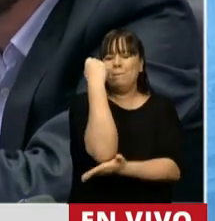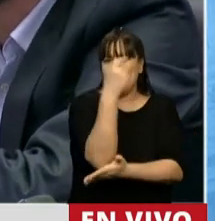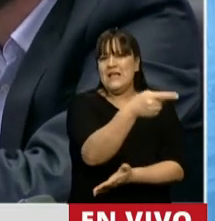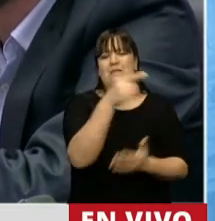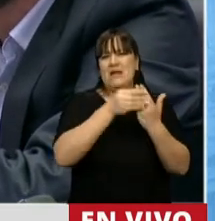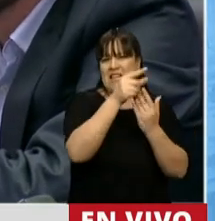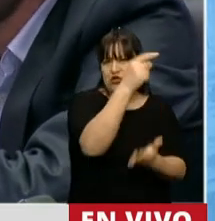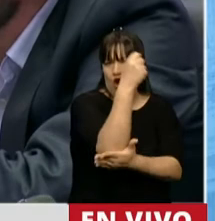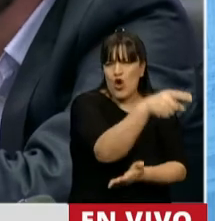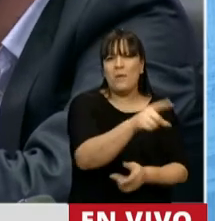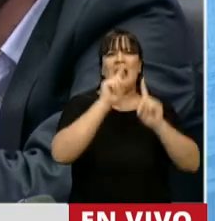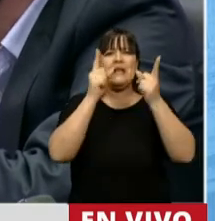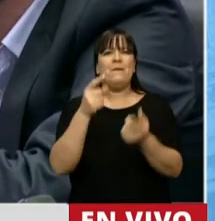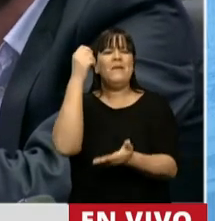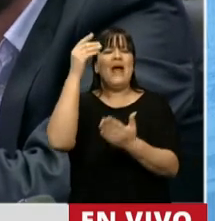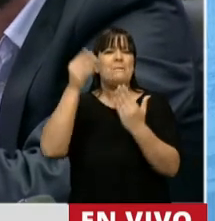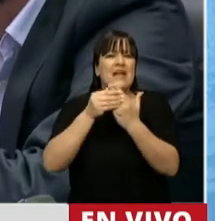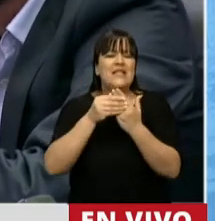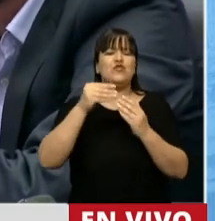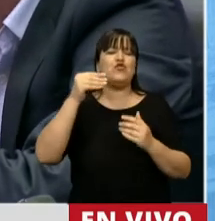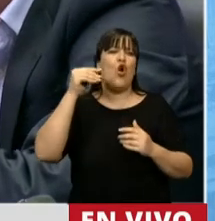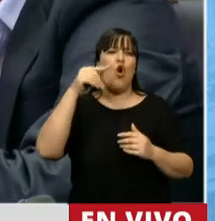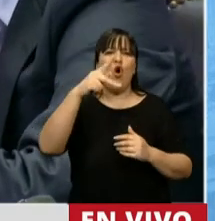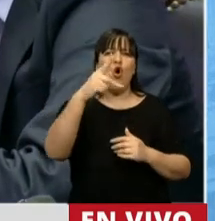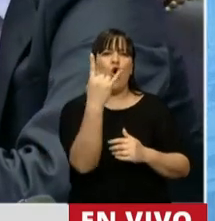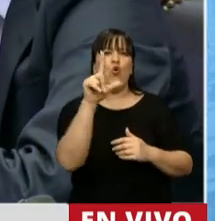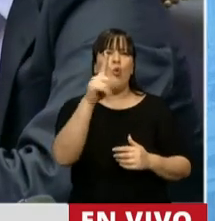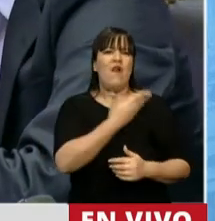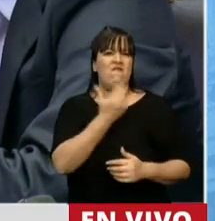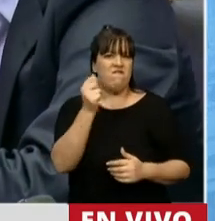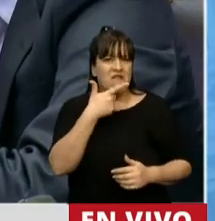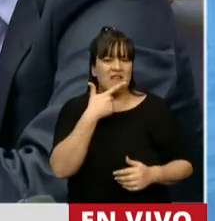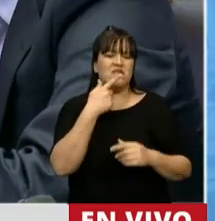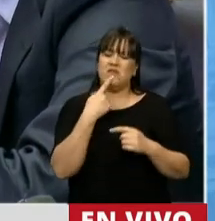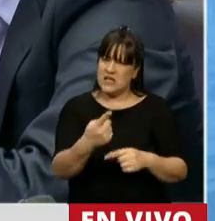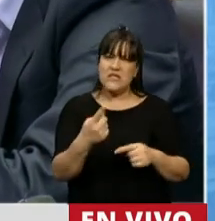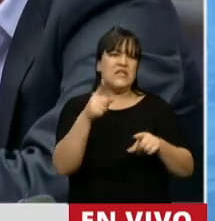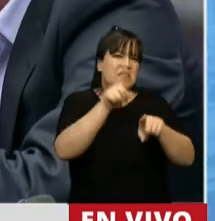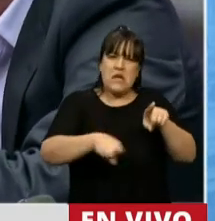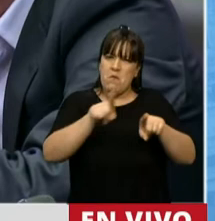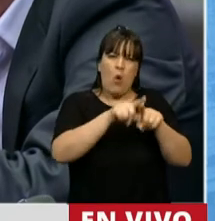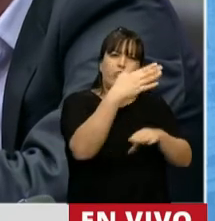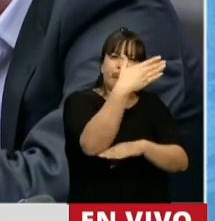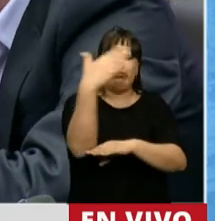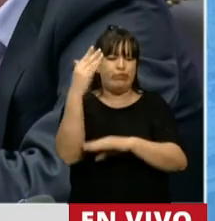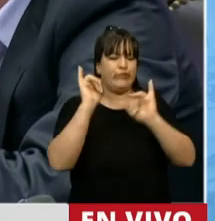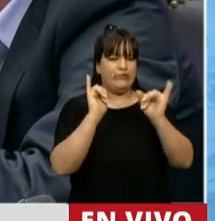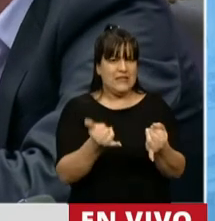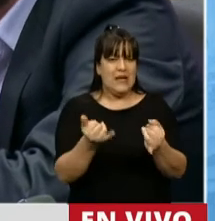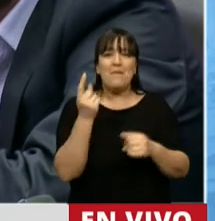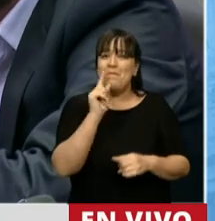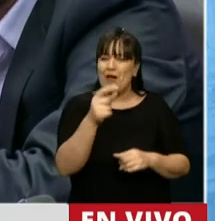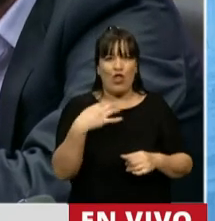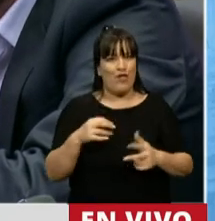hablan siempre y los hemos escuchado en reiteradas oportunidades. Pero tengo que